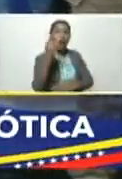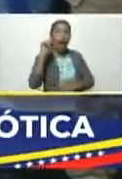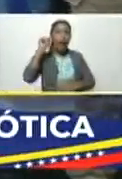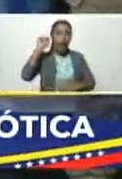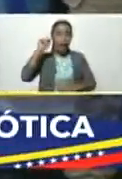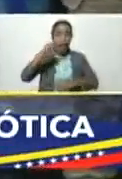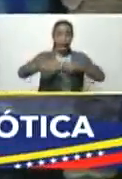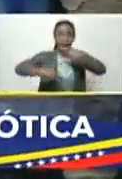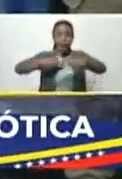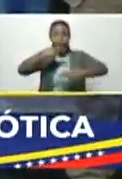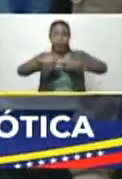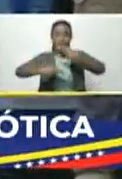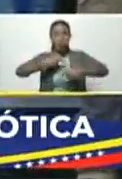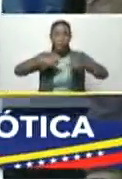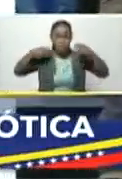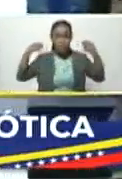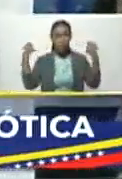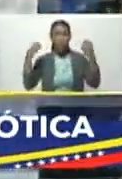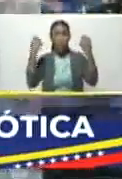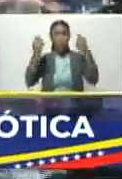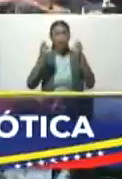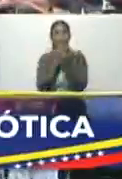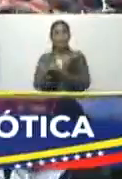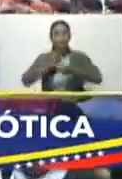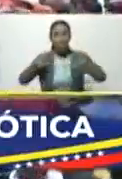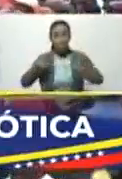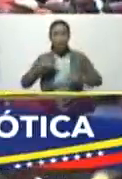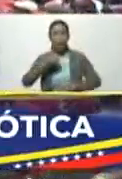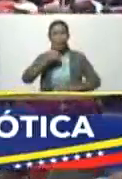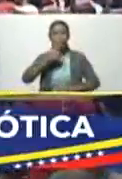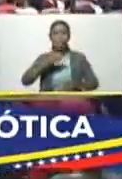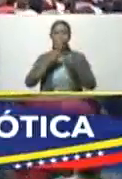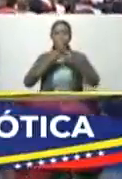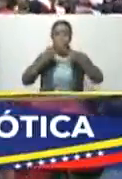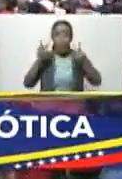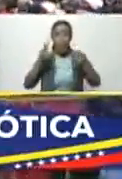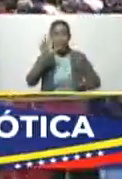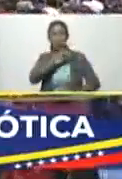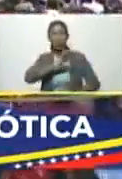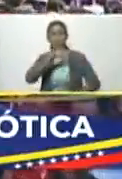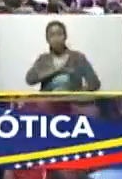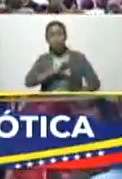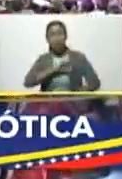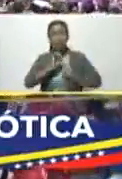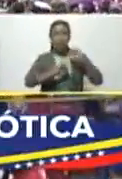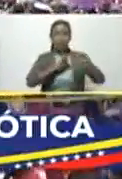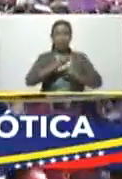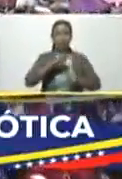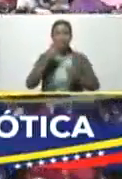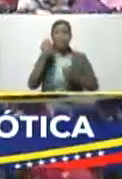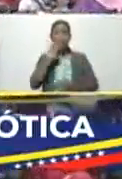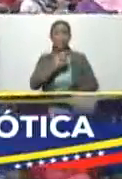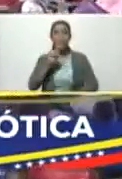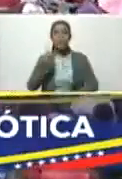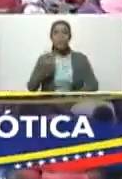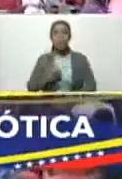esta revolución popular, democrática, pacífica y socialista del siglo XXI.